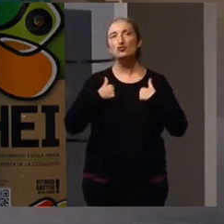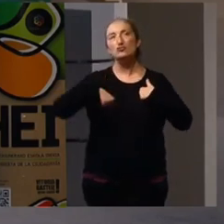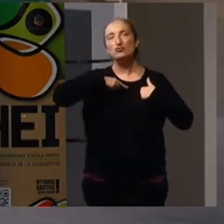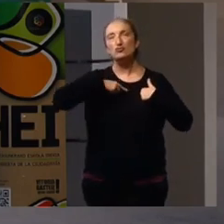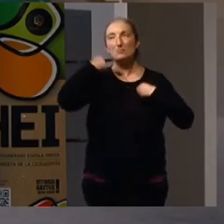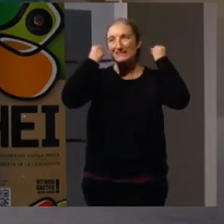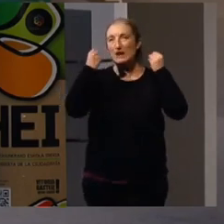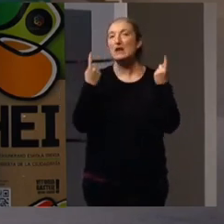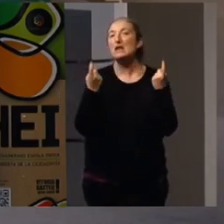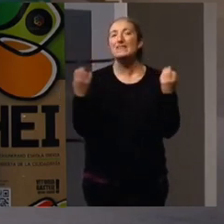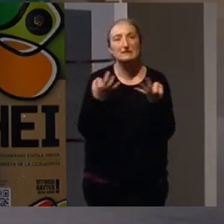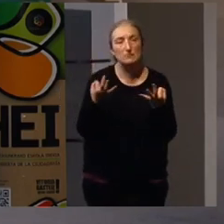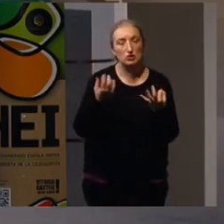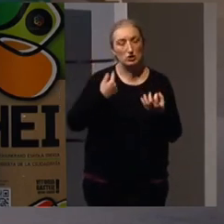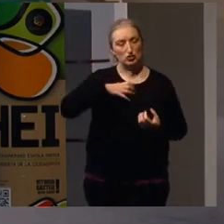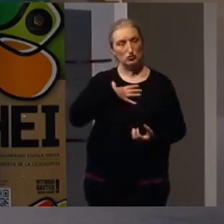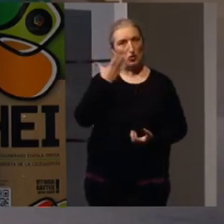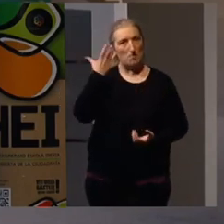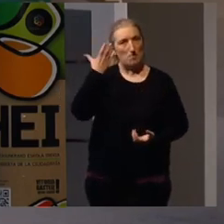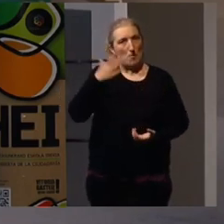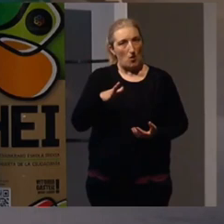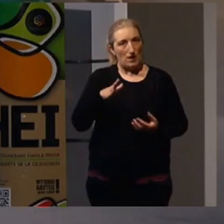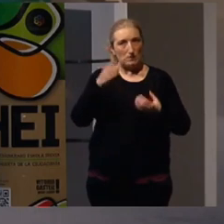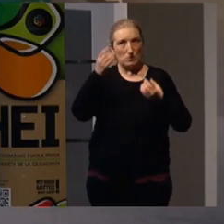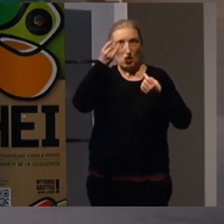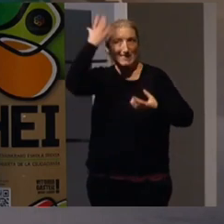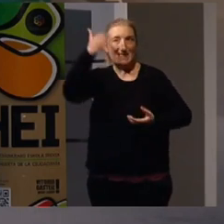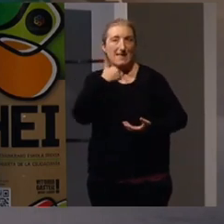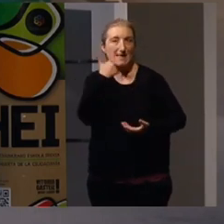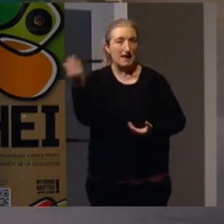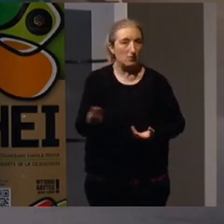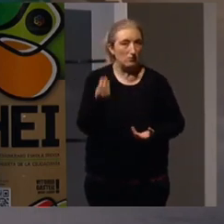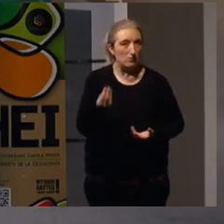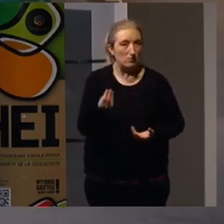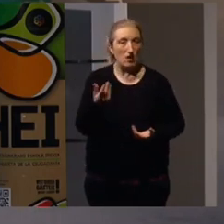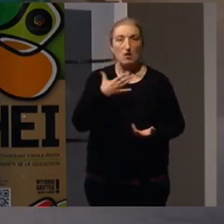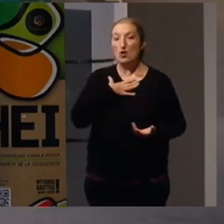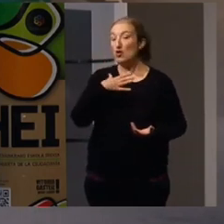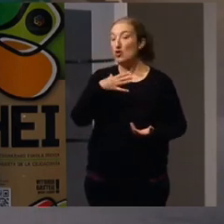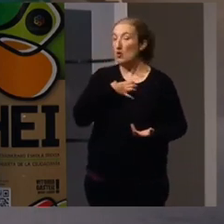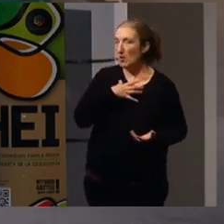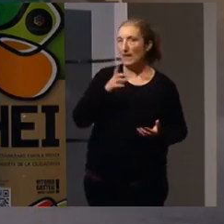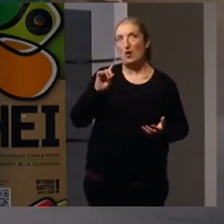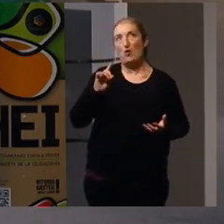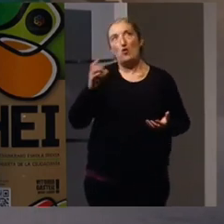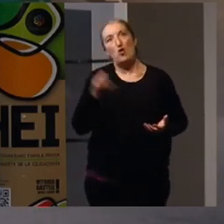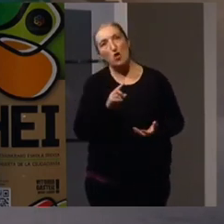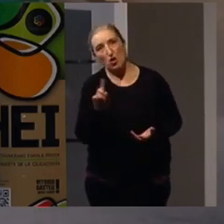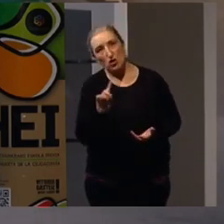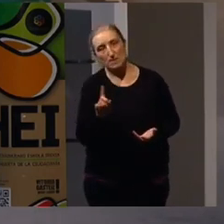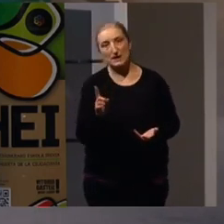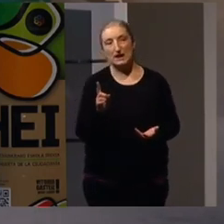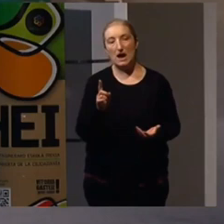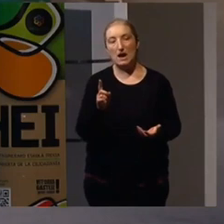necesitamos y de qué es lo que queremos y de que seamos capaces de trazar un ideal. Y ese ideal no puede ser o no puede o no debería, en nuestra opinión,